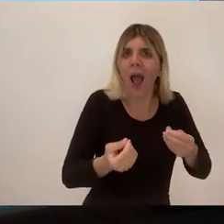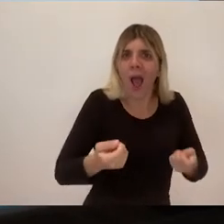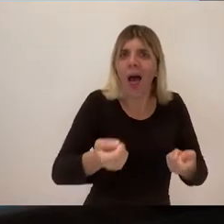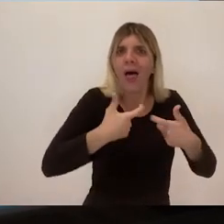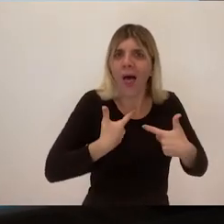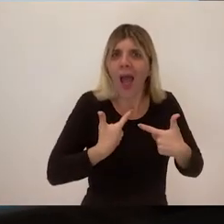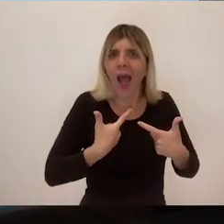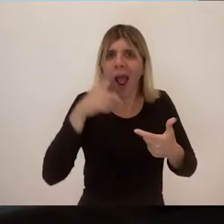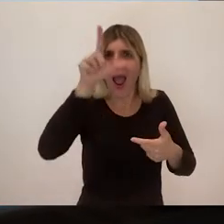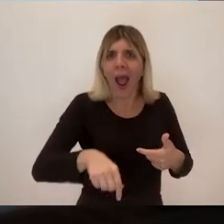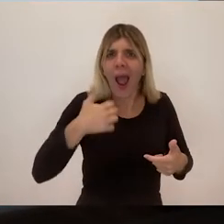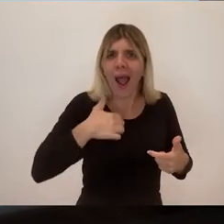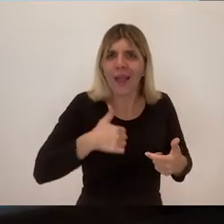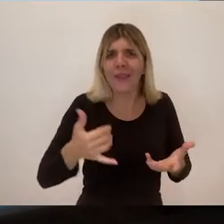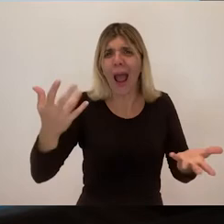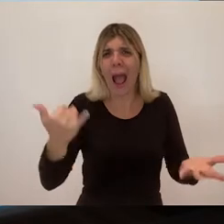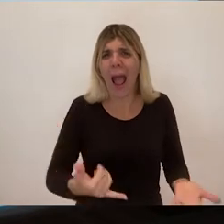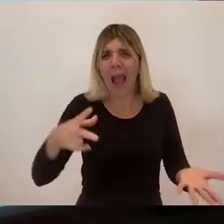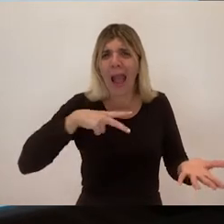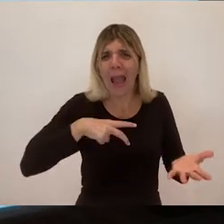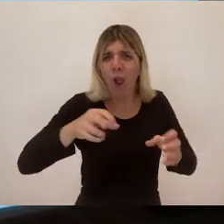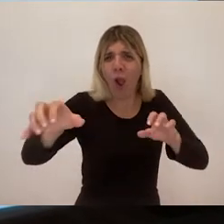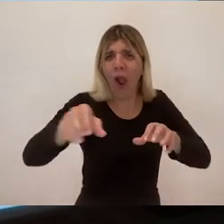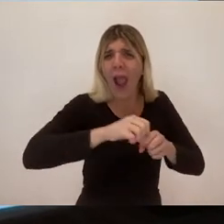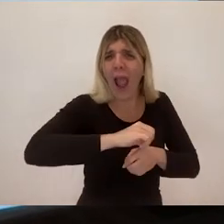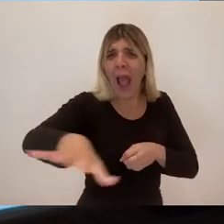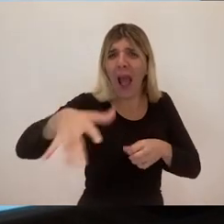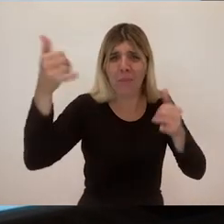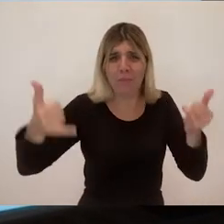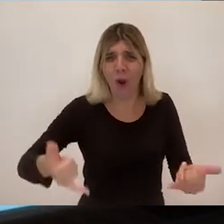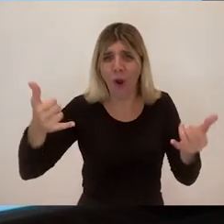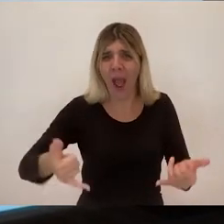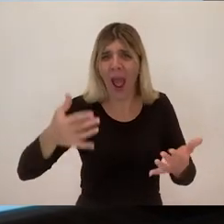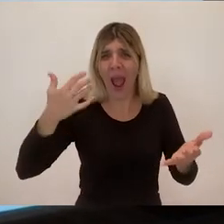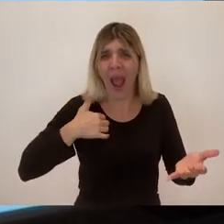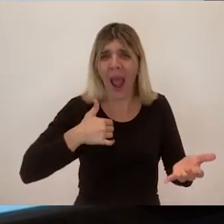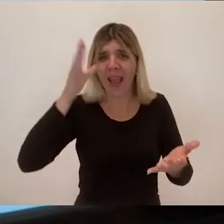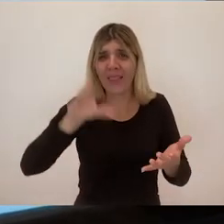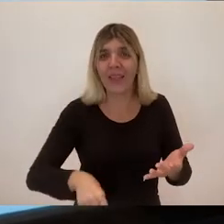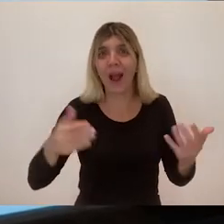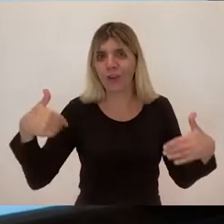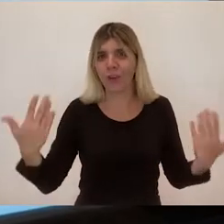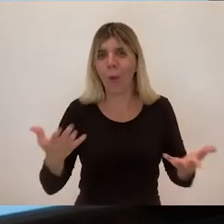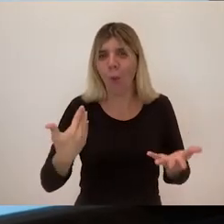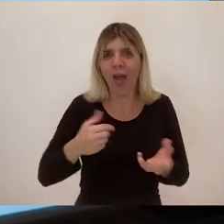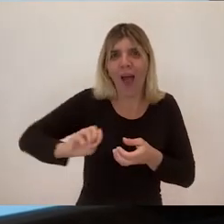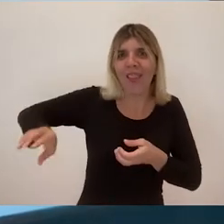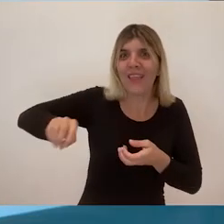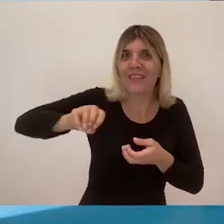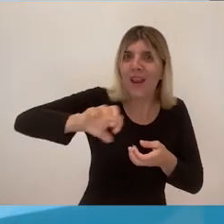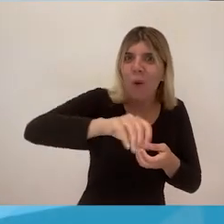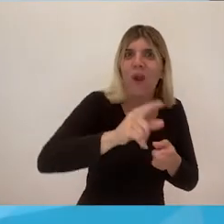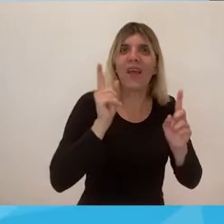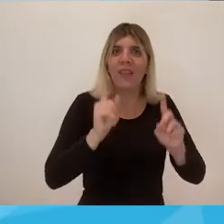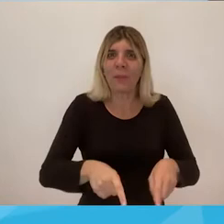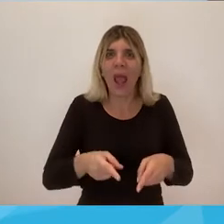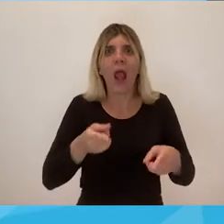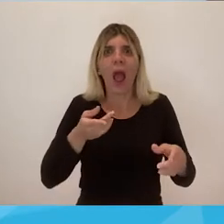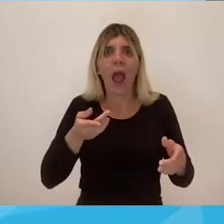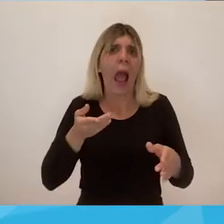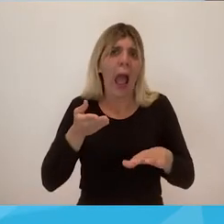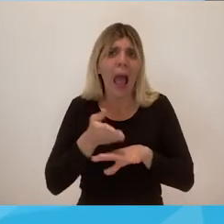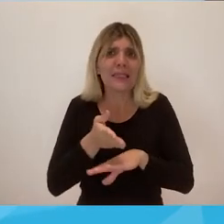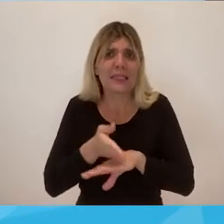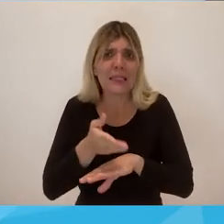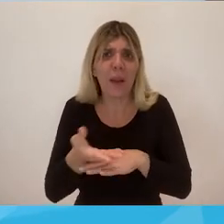desde la tierra para generar que la riqueza que nuestro país tiene en este campo pueda ser distribuida y